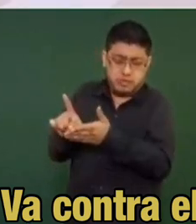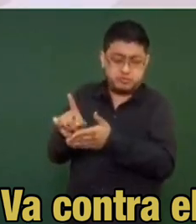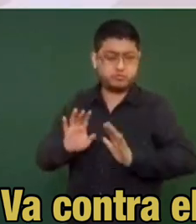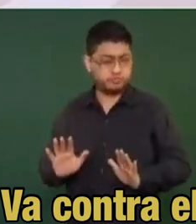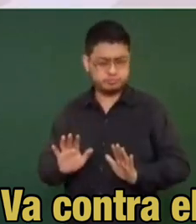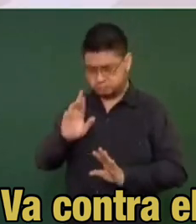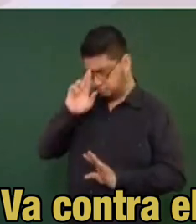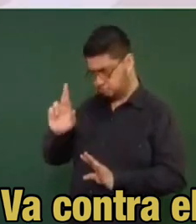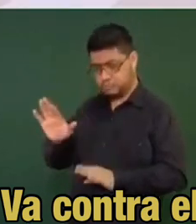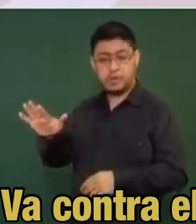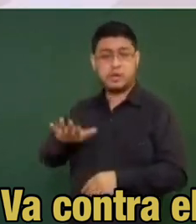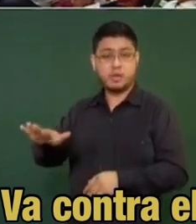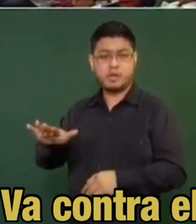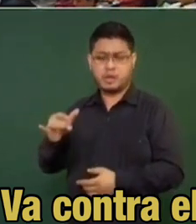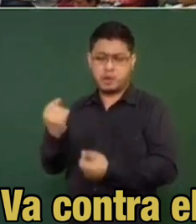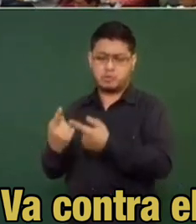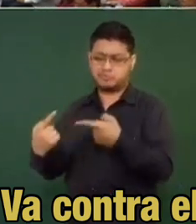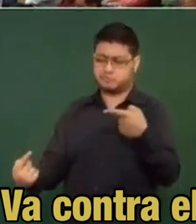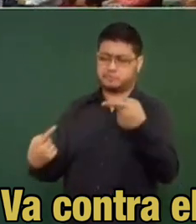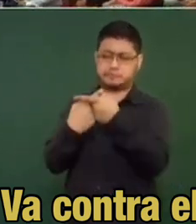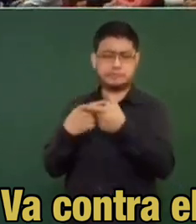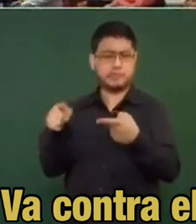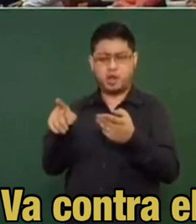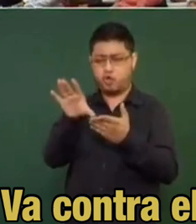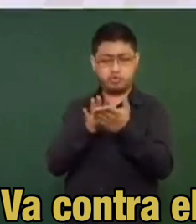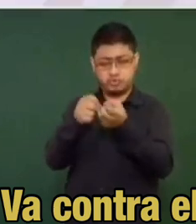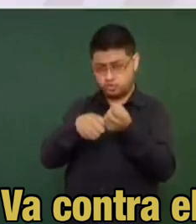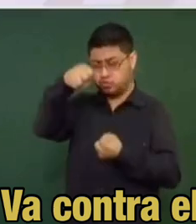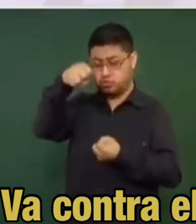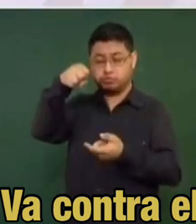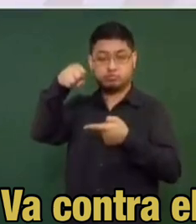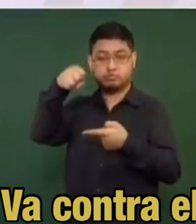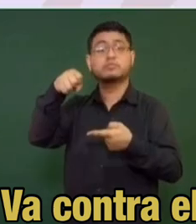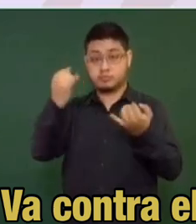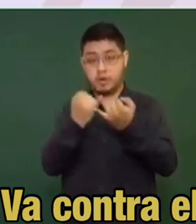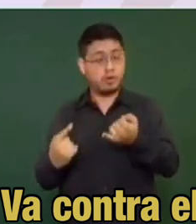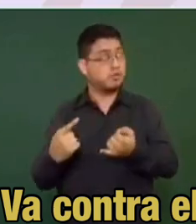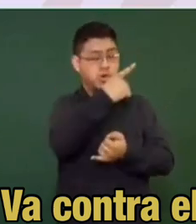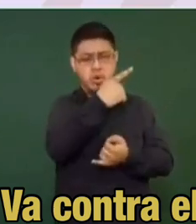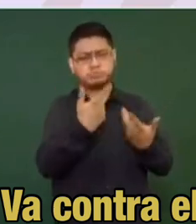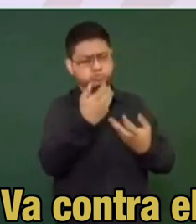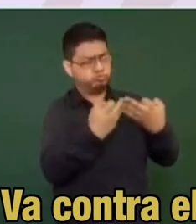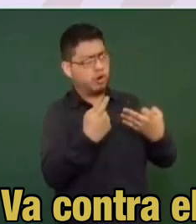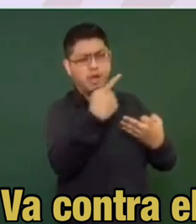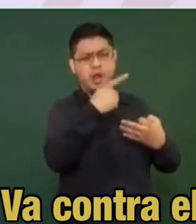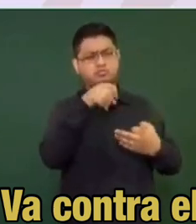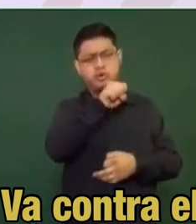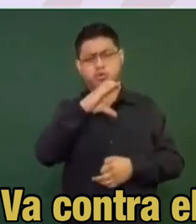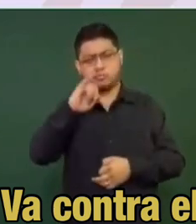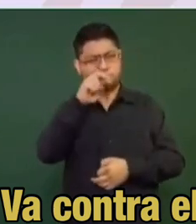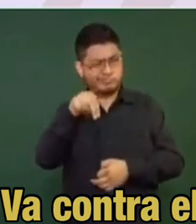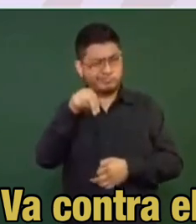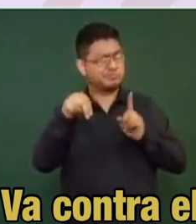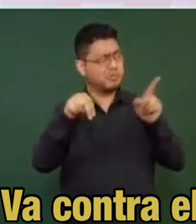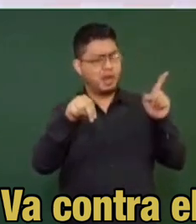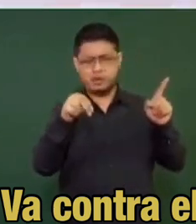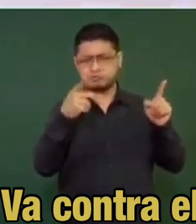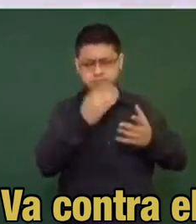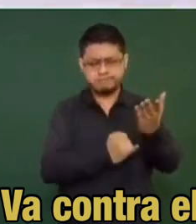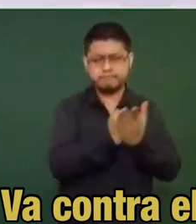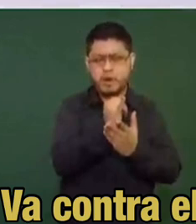a una controversia constitucional, y un ministro de la Corte, que también tiene esa facultad,